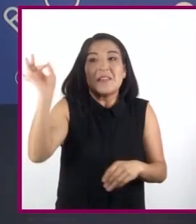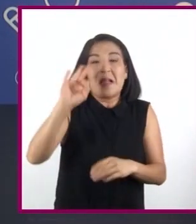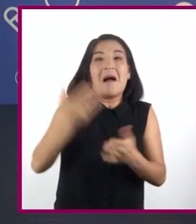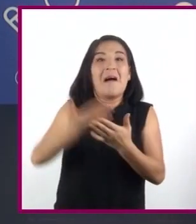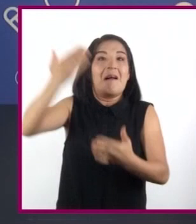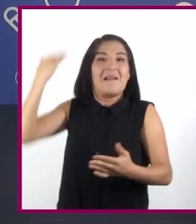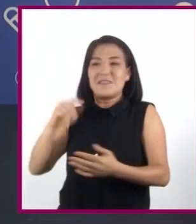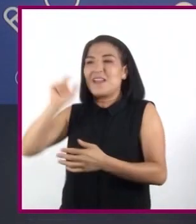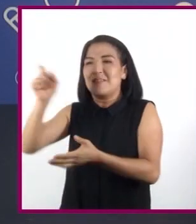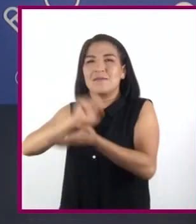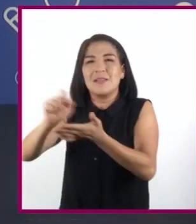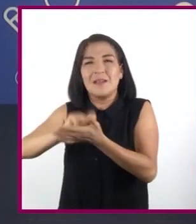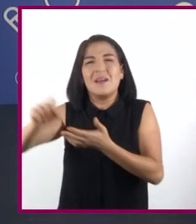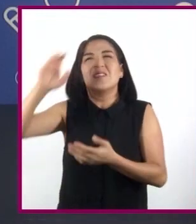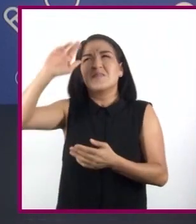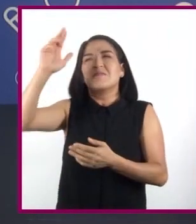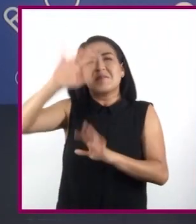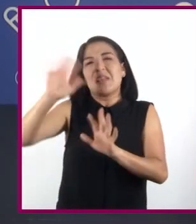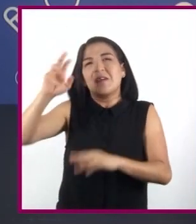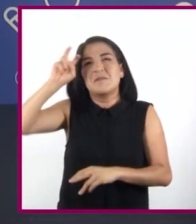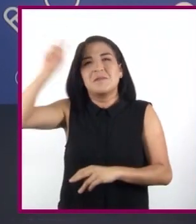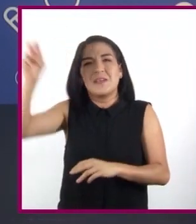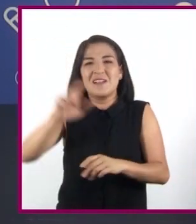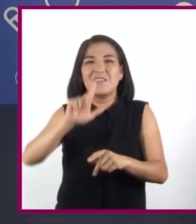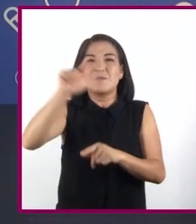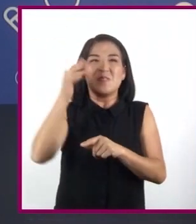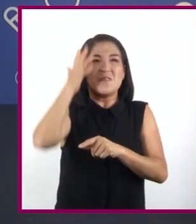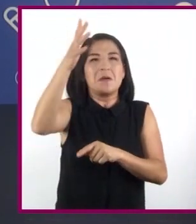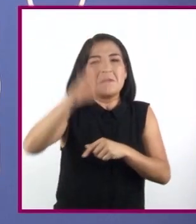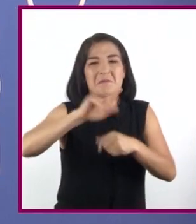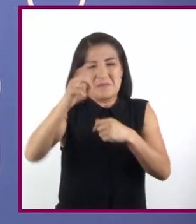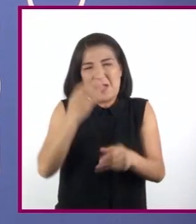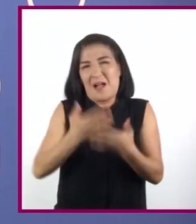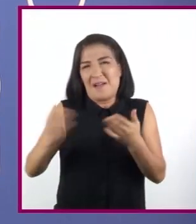parecido en alguna de sus historias, hace mucho tiempo, ¿no lo creen?